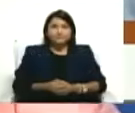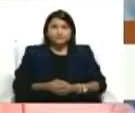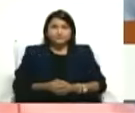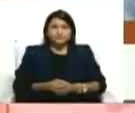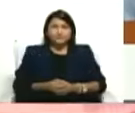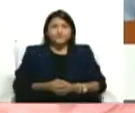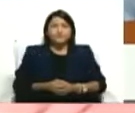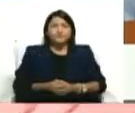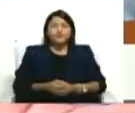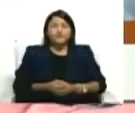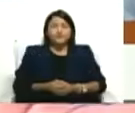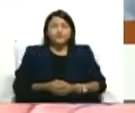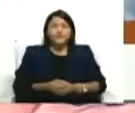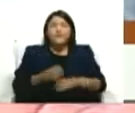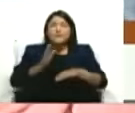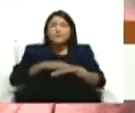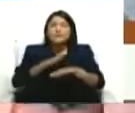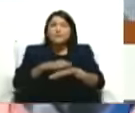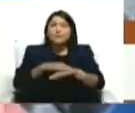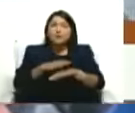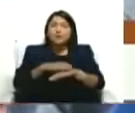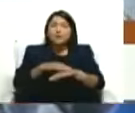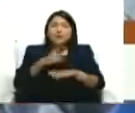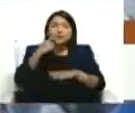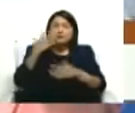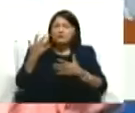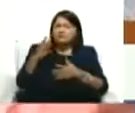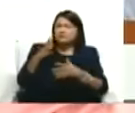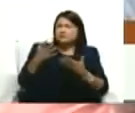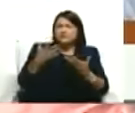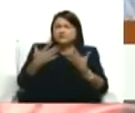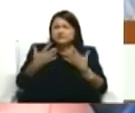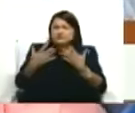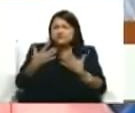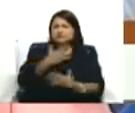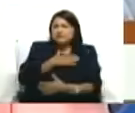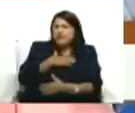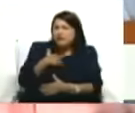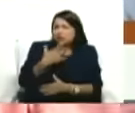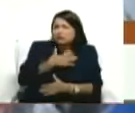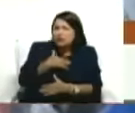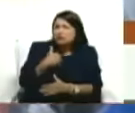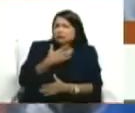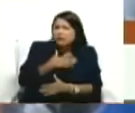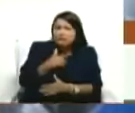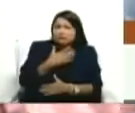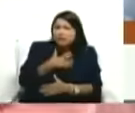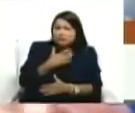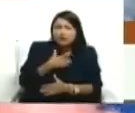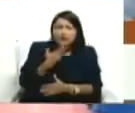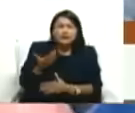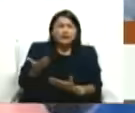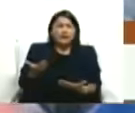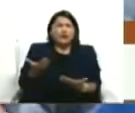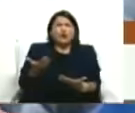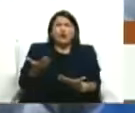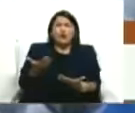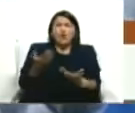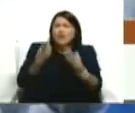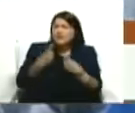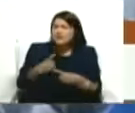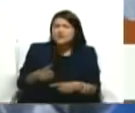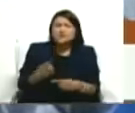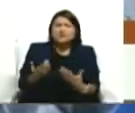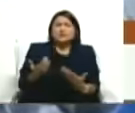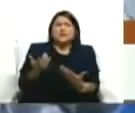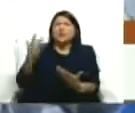que veían sencillamente frustrados sus anhelos, sus aspiraciones, sus sueños de futuro